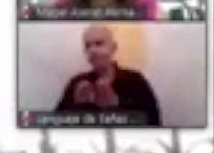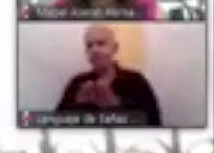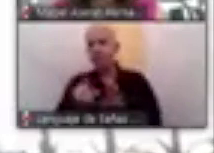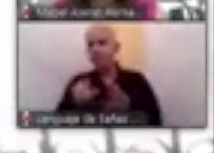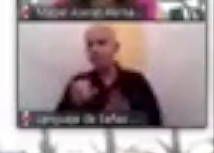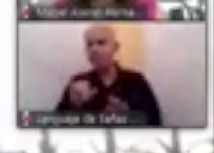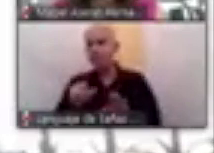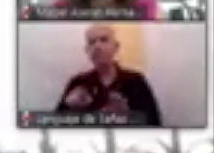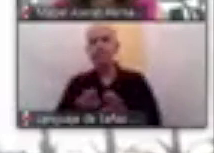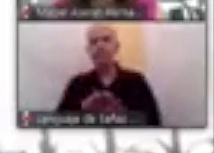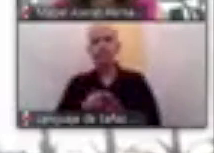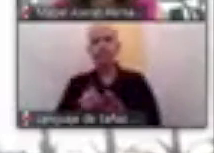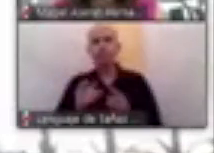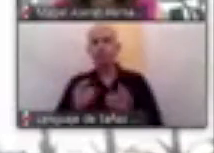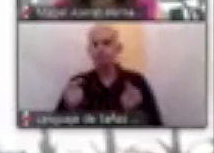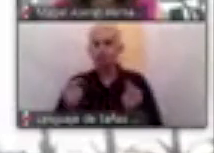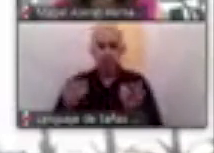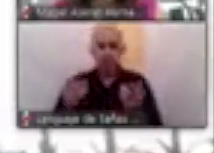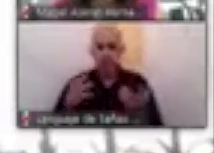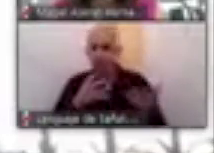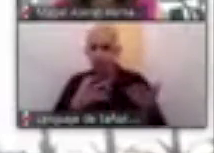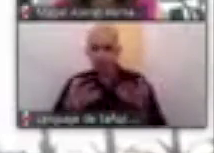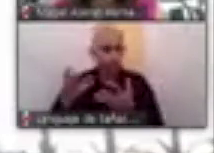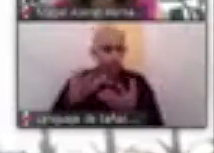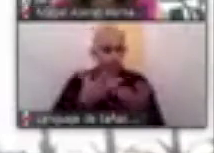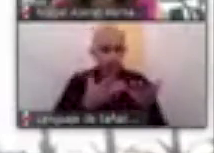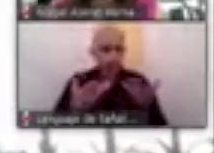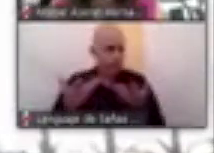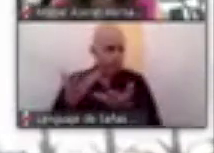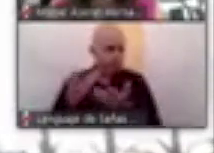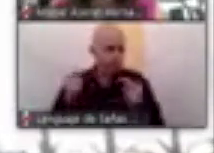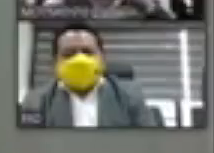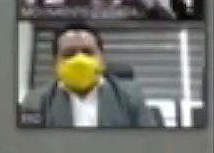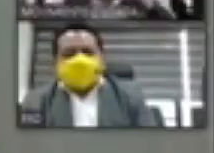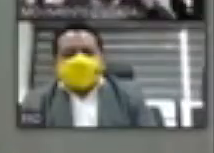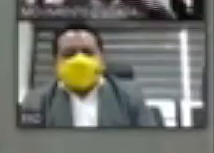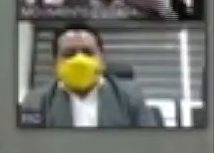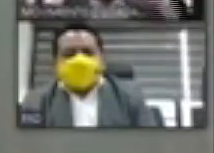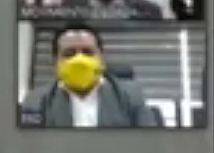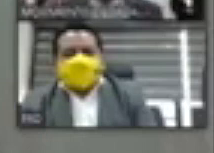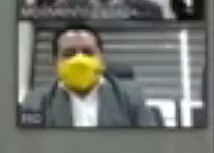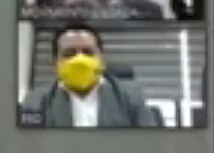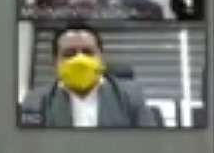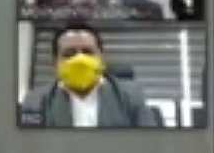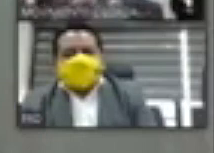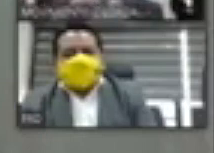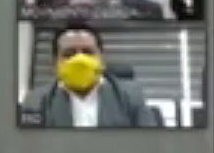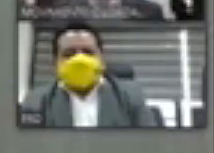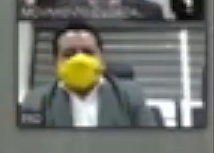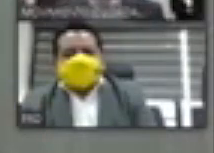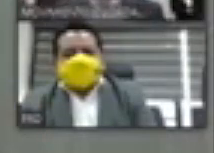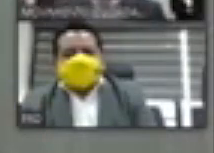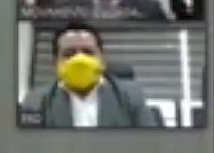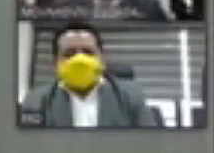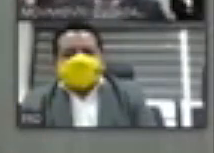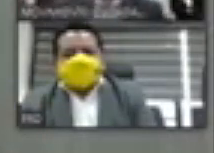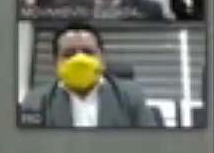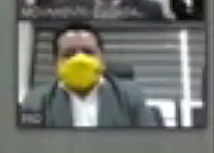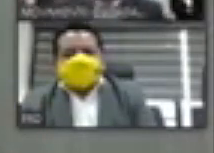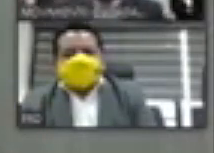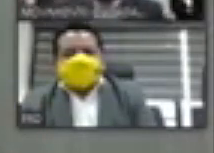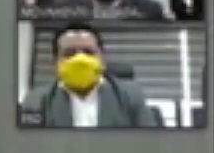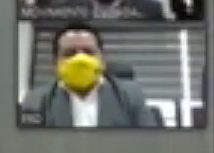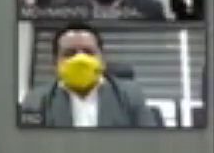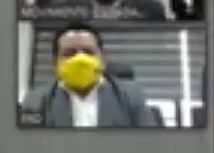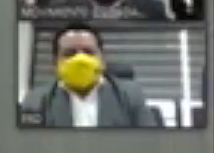defender y honra su autonomía y cumplir a cabalidad su responsabilidad vamos a hacer valer toda nuestra experiencia e